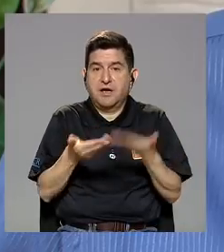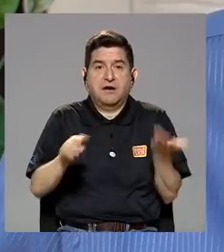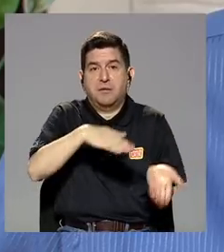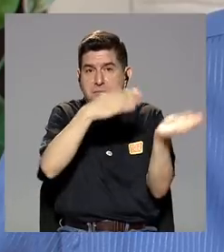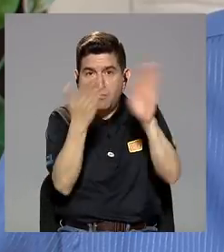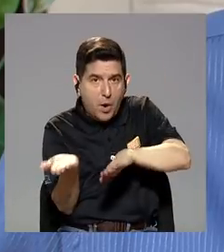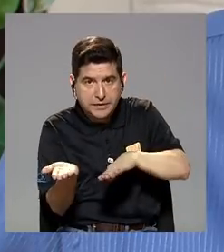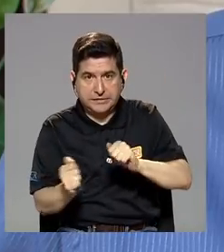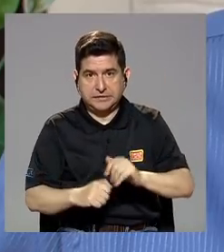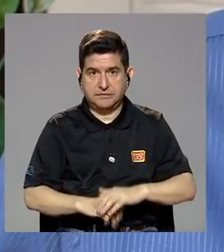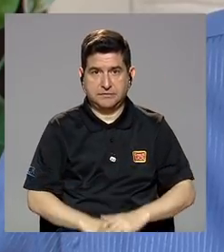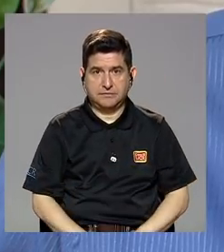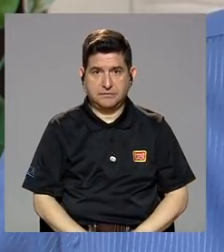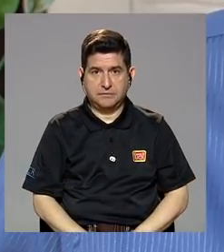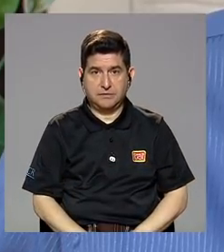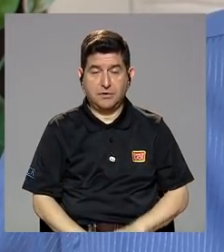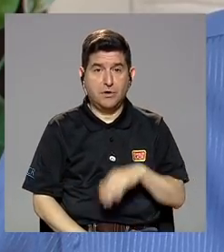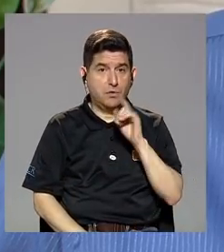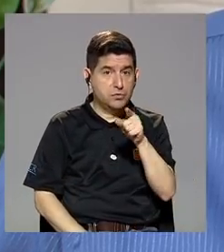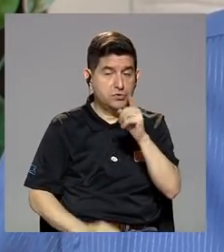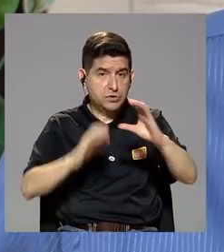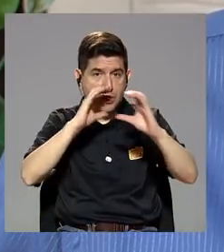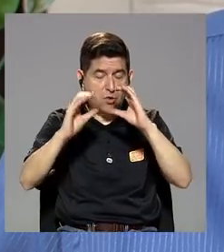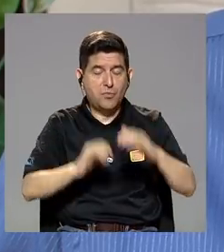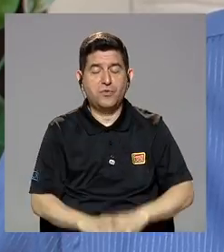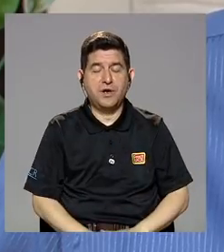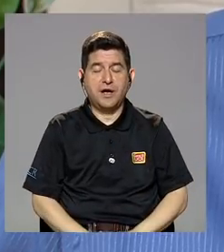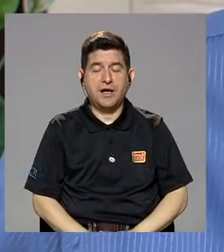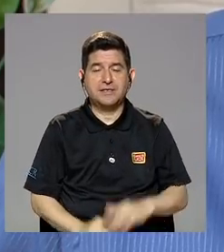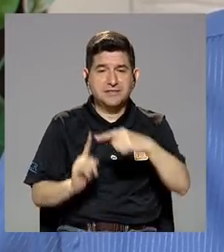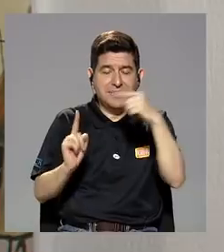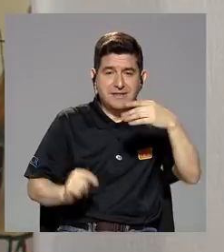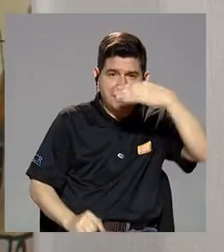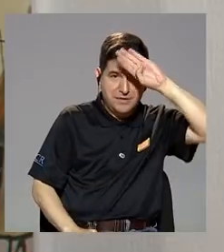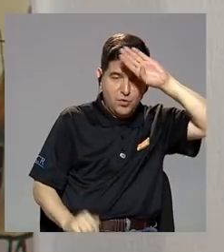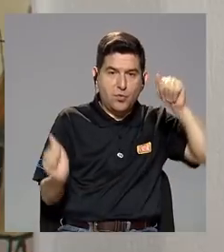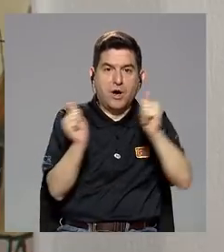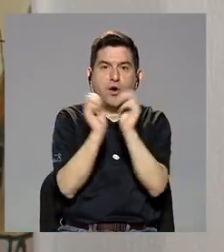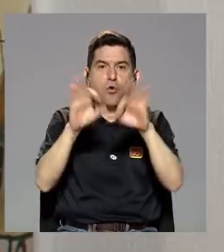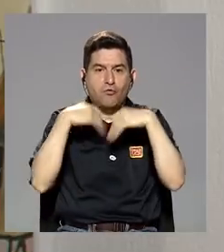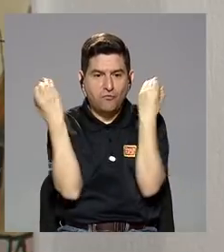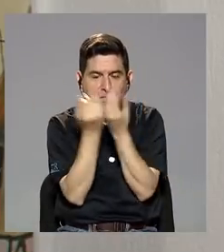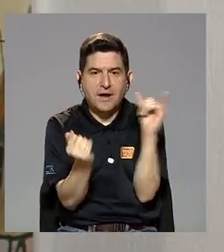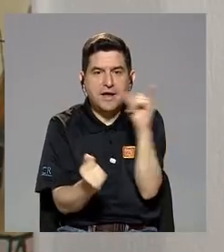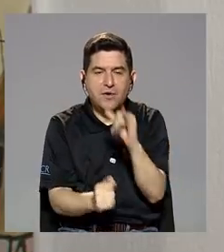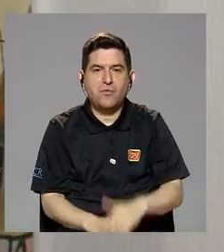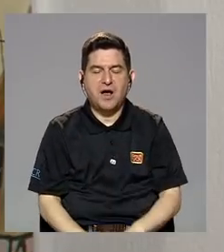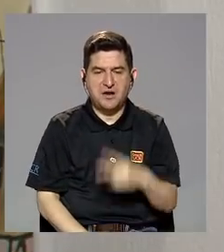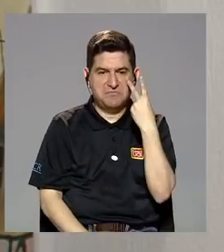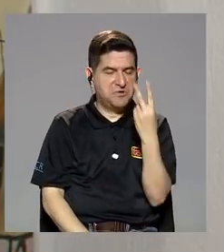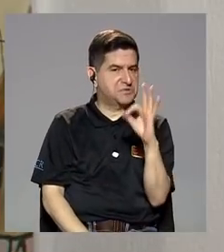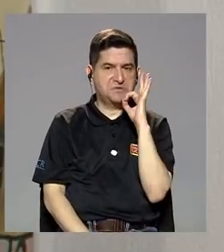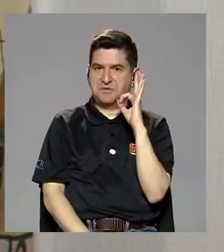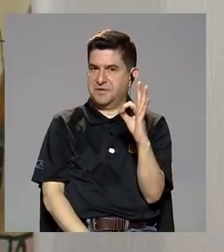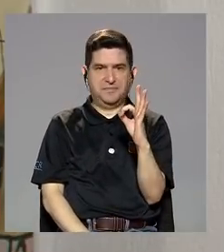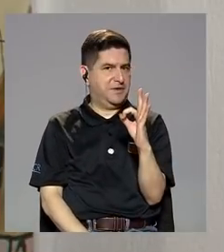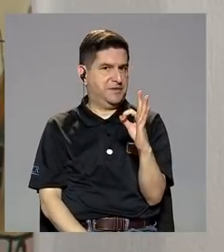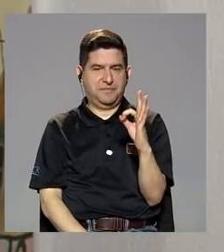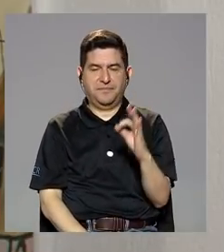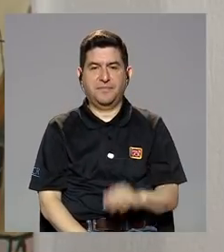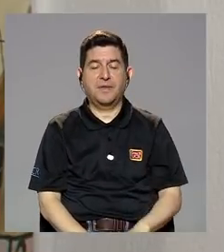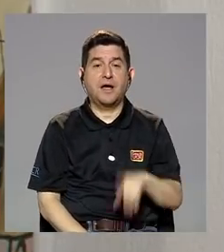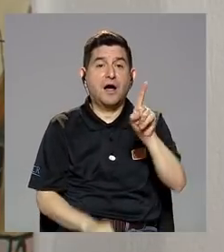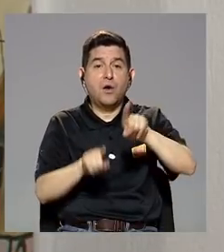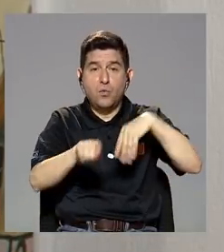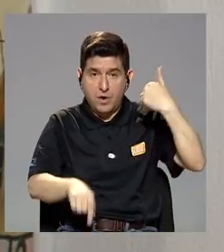en más comunicarte desdecuba con tus parientes también era mal visto a